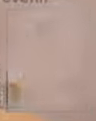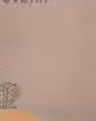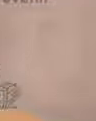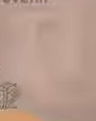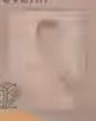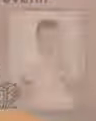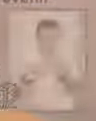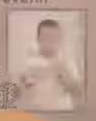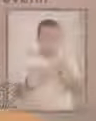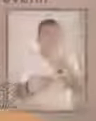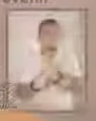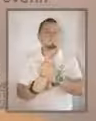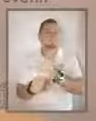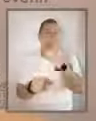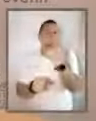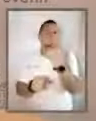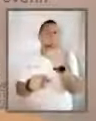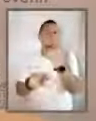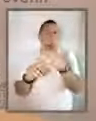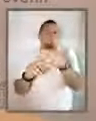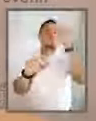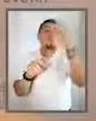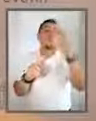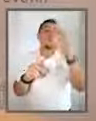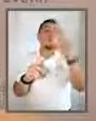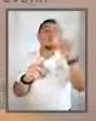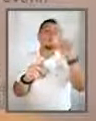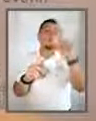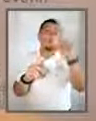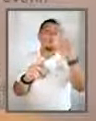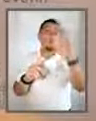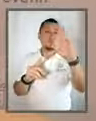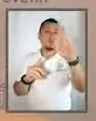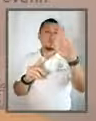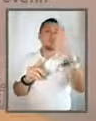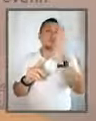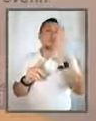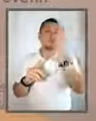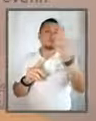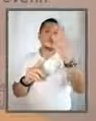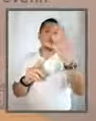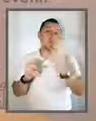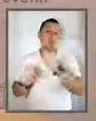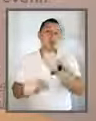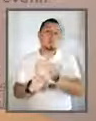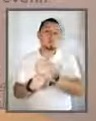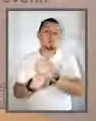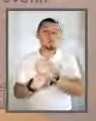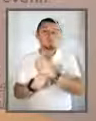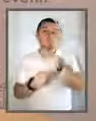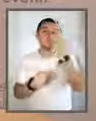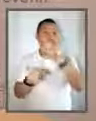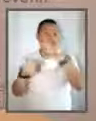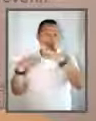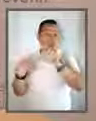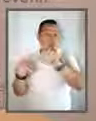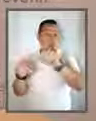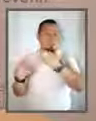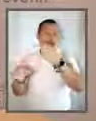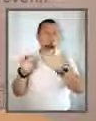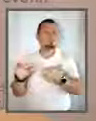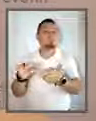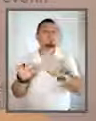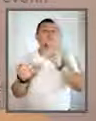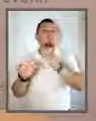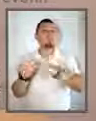el primer caso positivo en el municipio de Cuautla. Fue un masculino de 24 años de edad, quien posteriormente difundió a